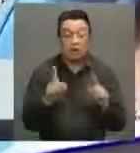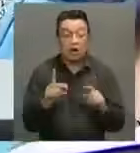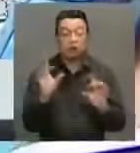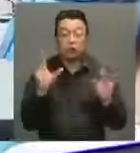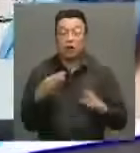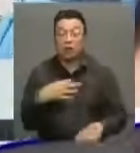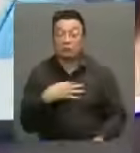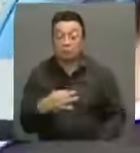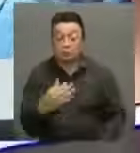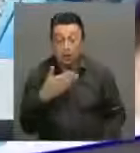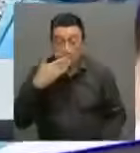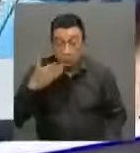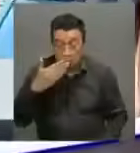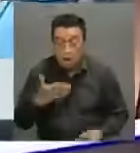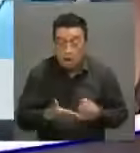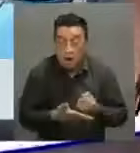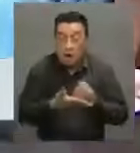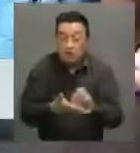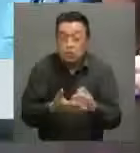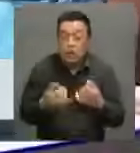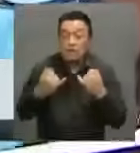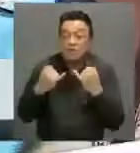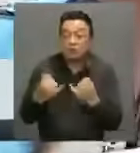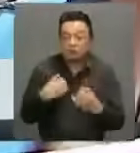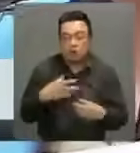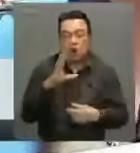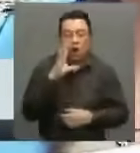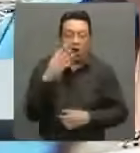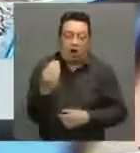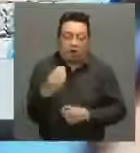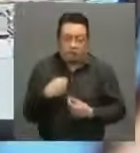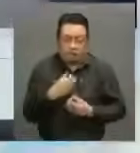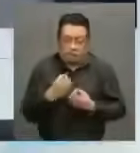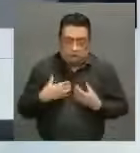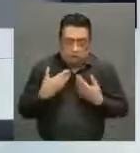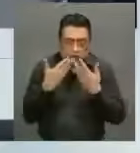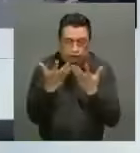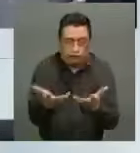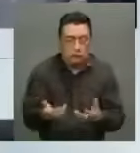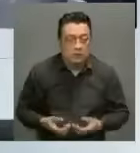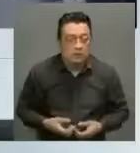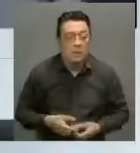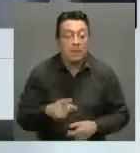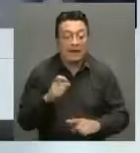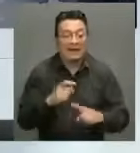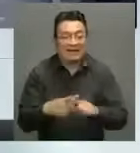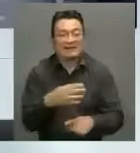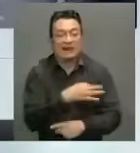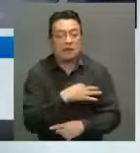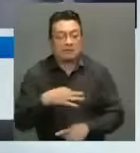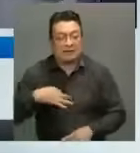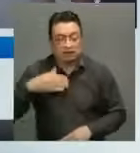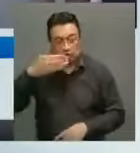declarar para aportar algún tipo de información, lo haré feliz. El exministro Giorgio Jackson hablando esta mañana después de votar, votó muy...